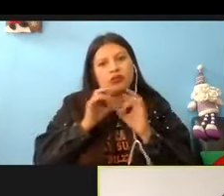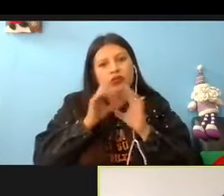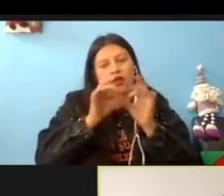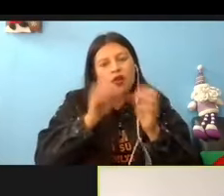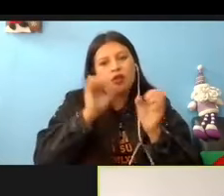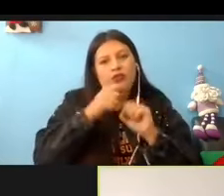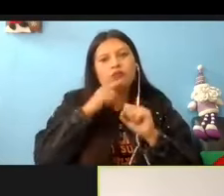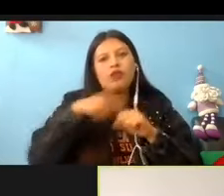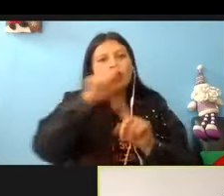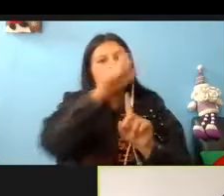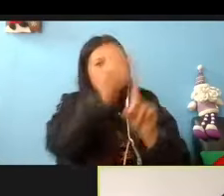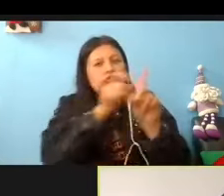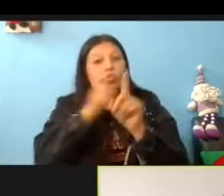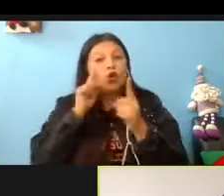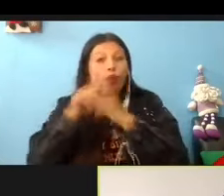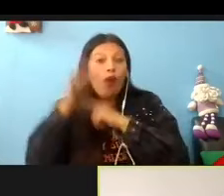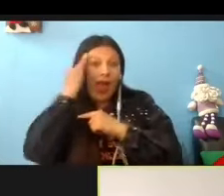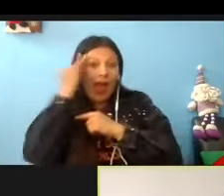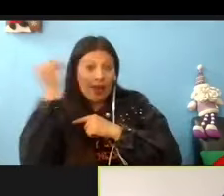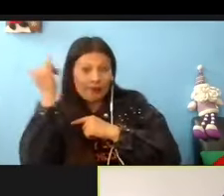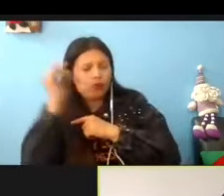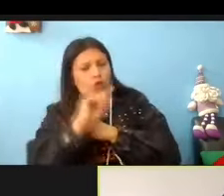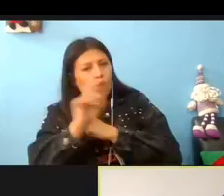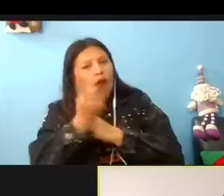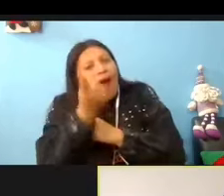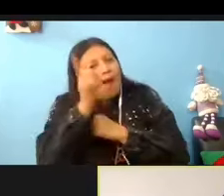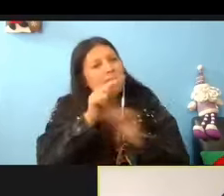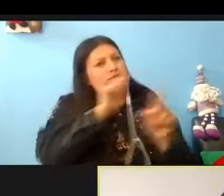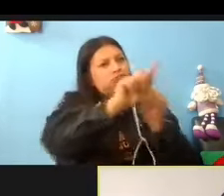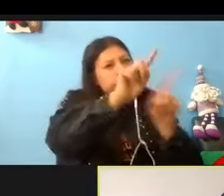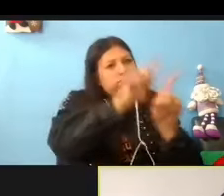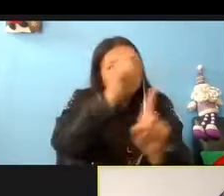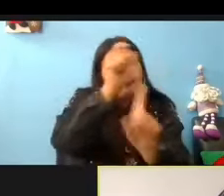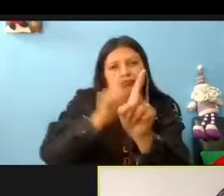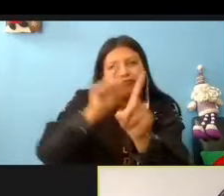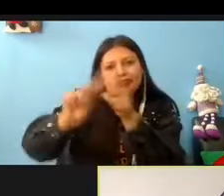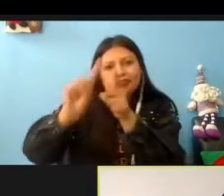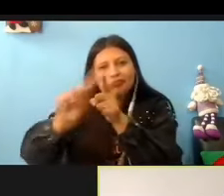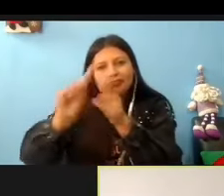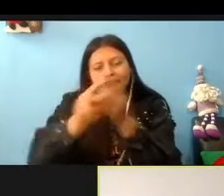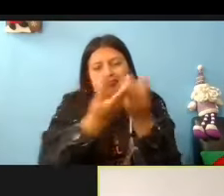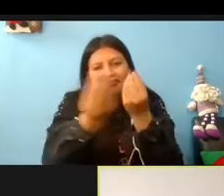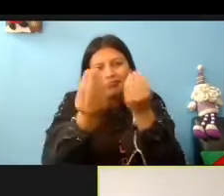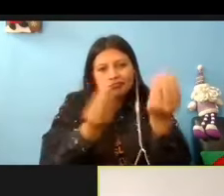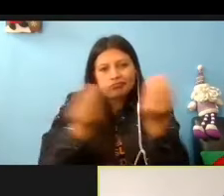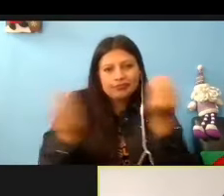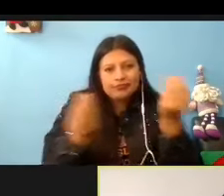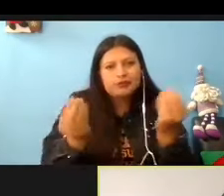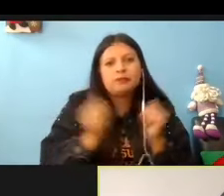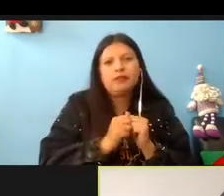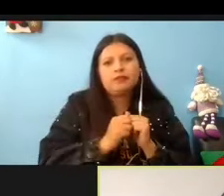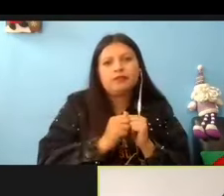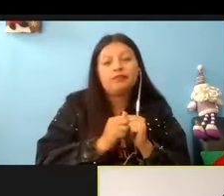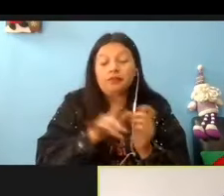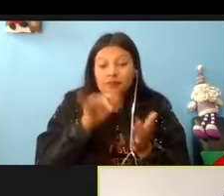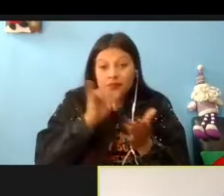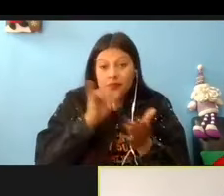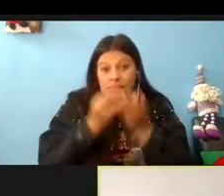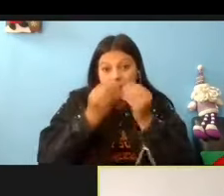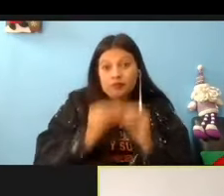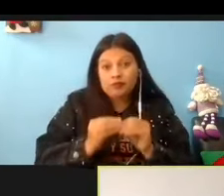un público no solo académico, sino también a distintos tipos de públicos. Y en esa